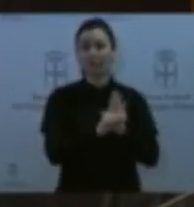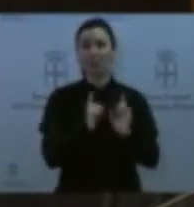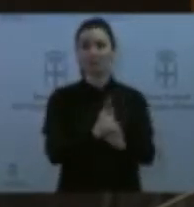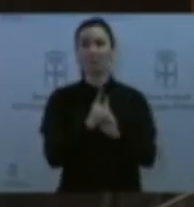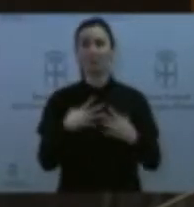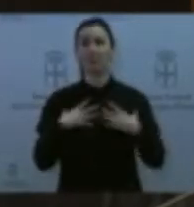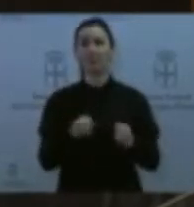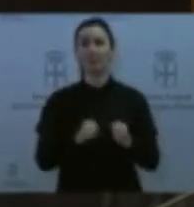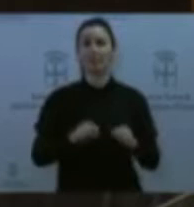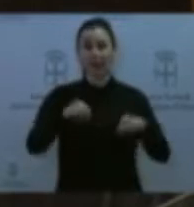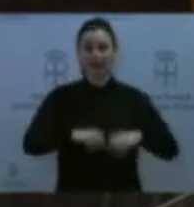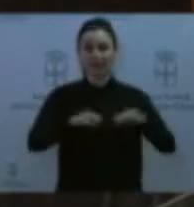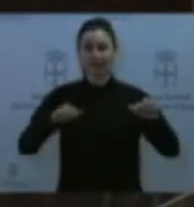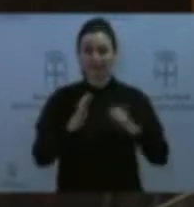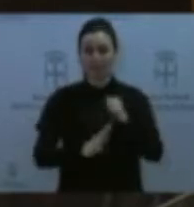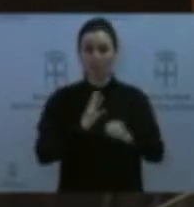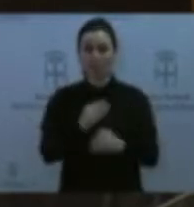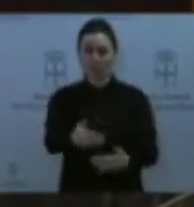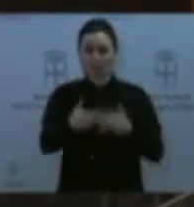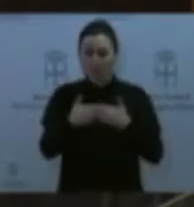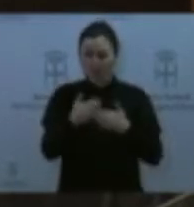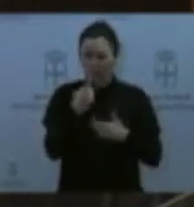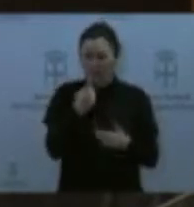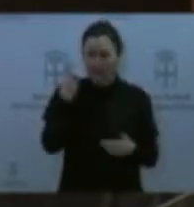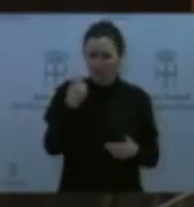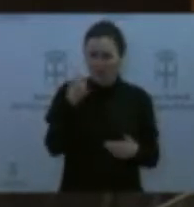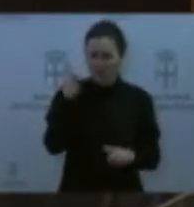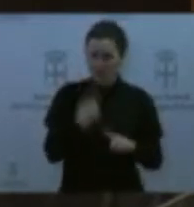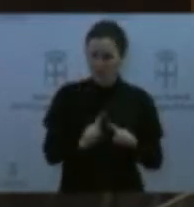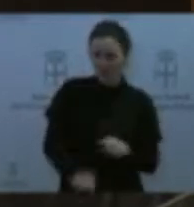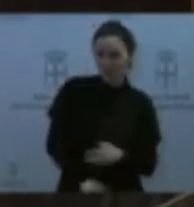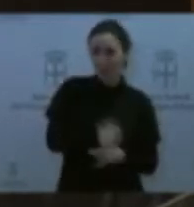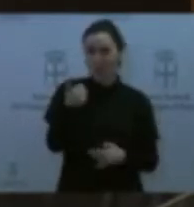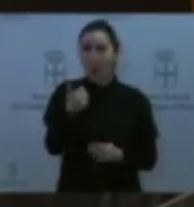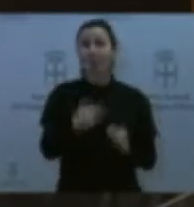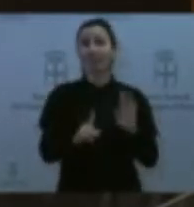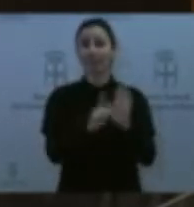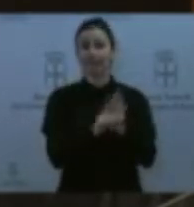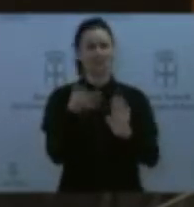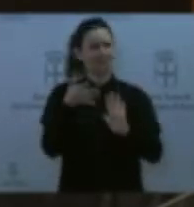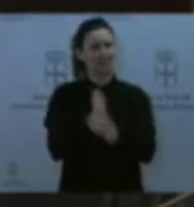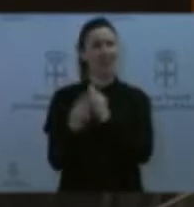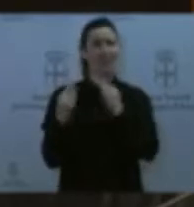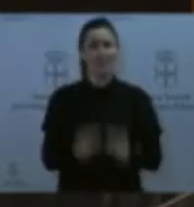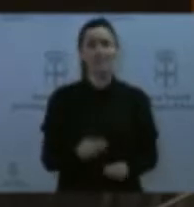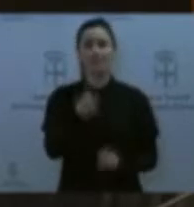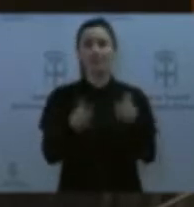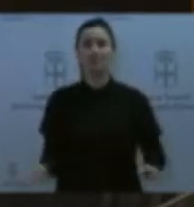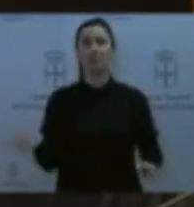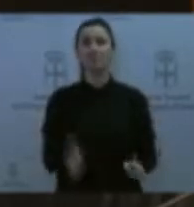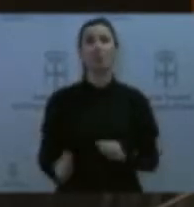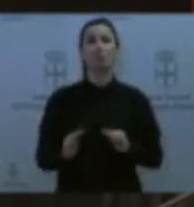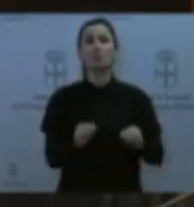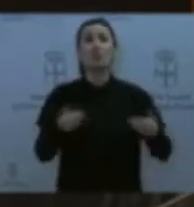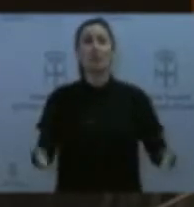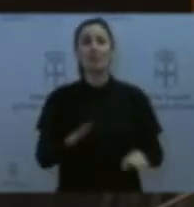hace escaso año, año y medio, está perfectamente definido el tipo de personal para cada tipo de vehículo. El vehículo